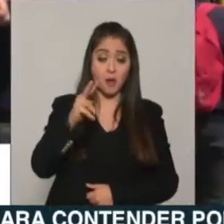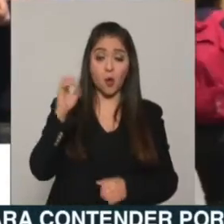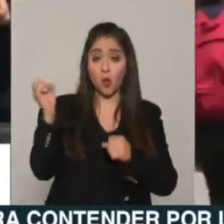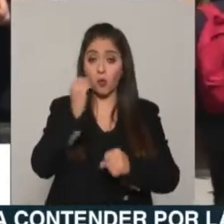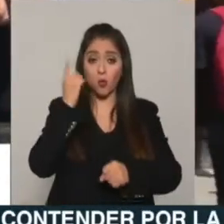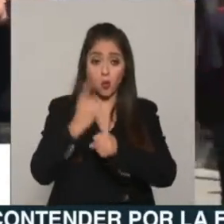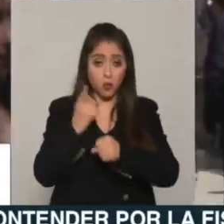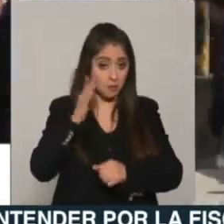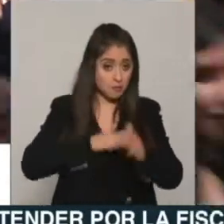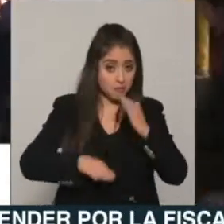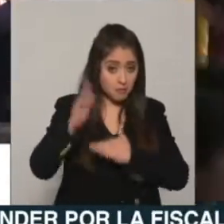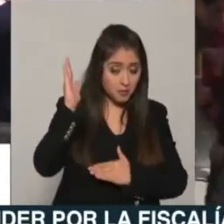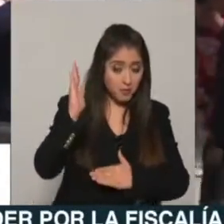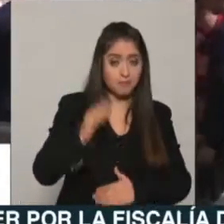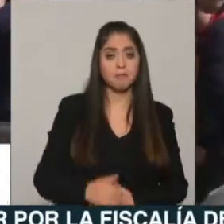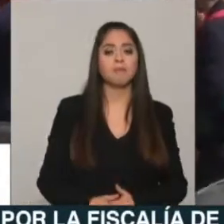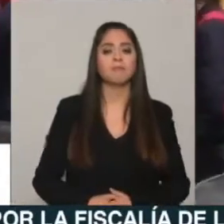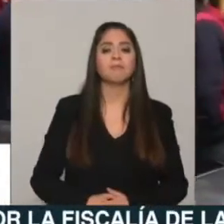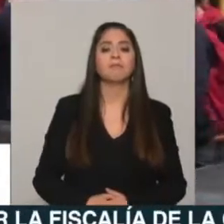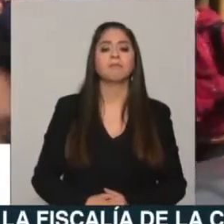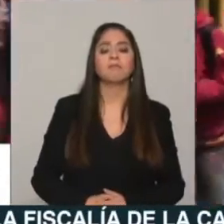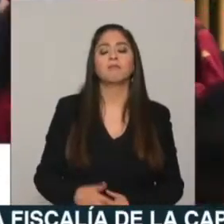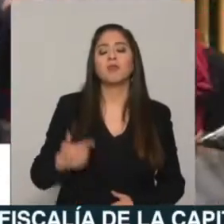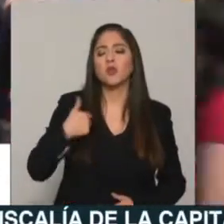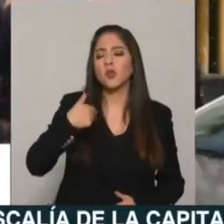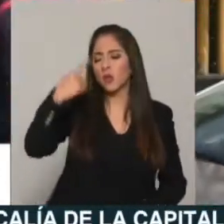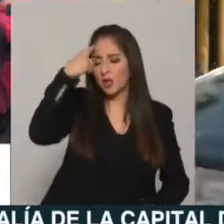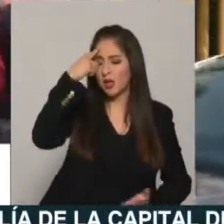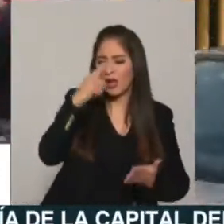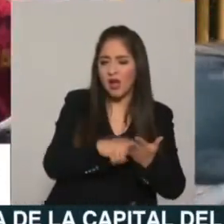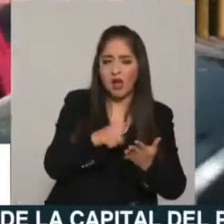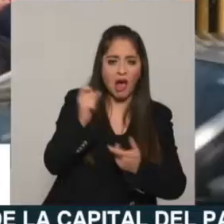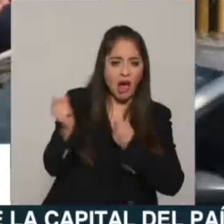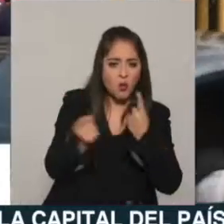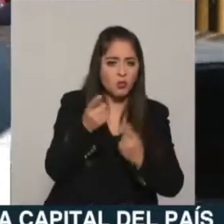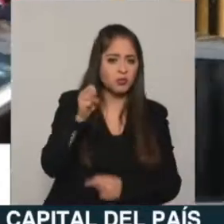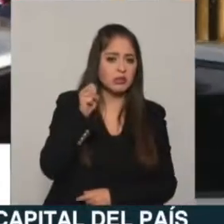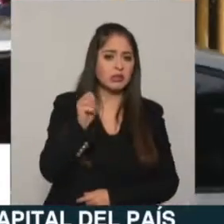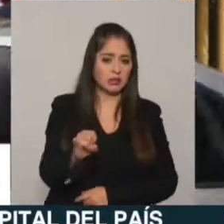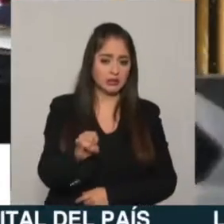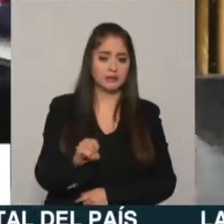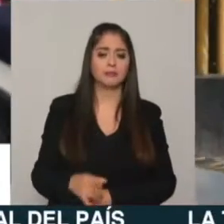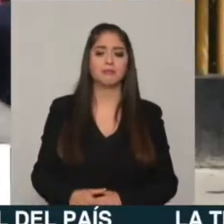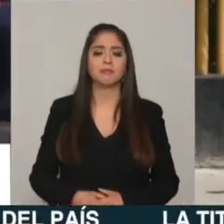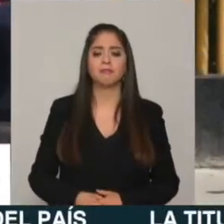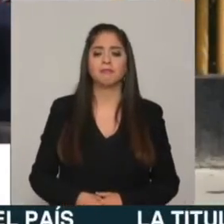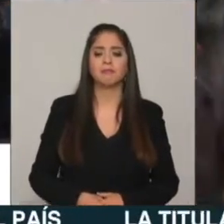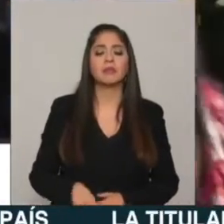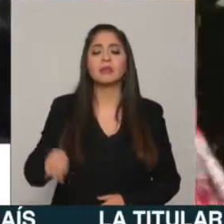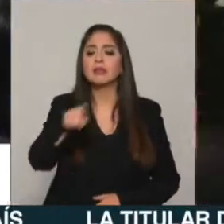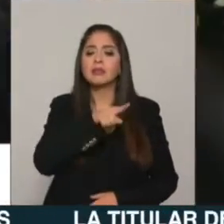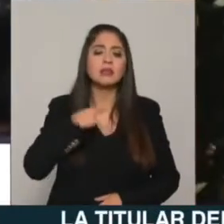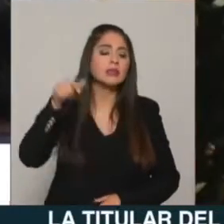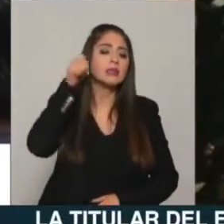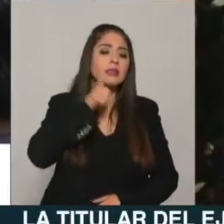posibilidad? En algunos casos sí. Desde luego, siempre la